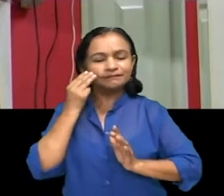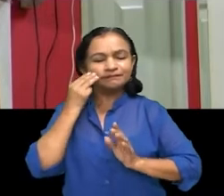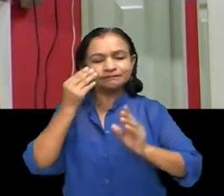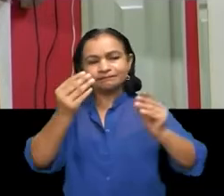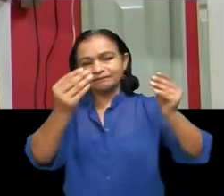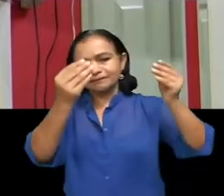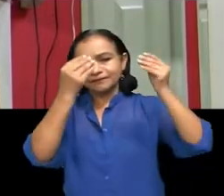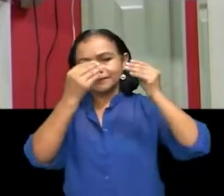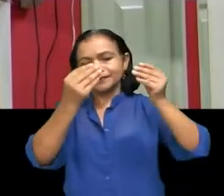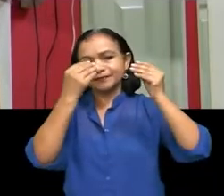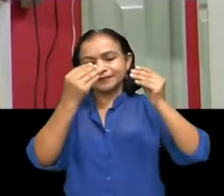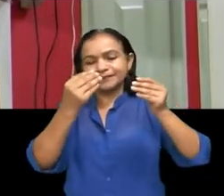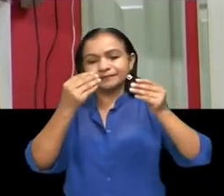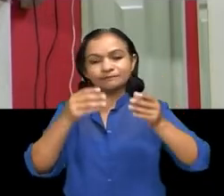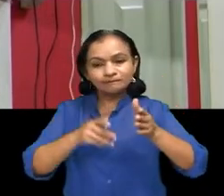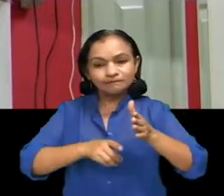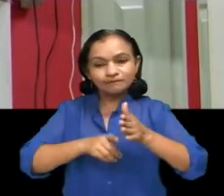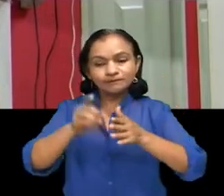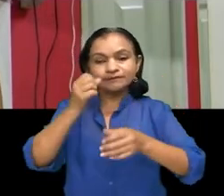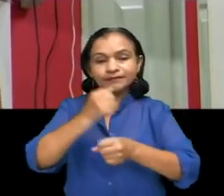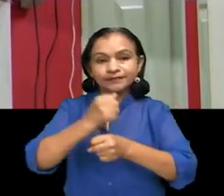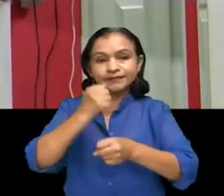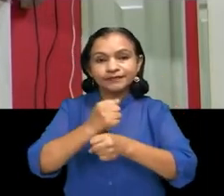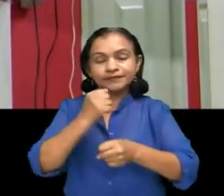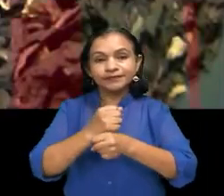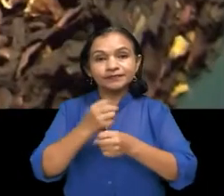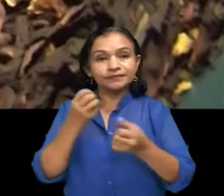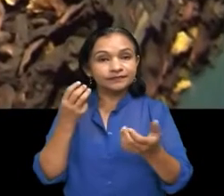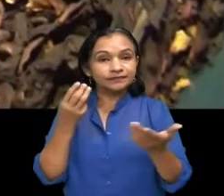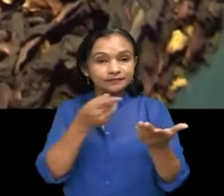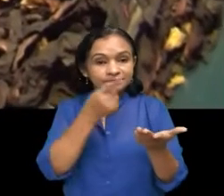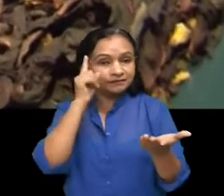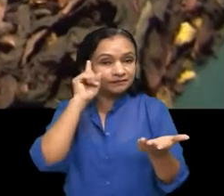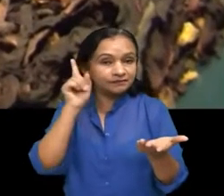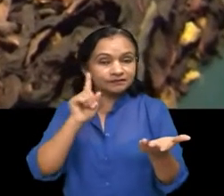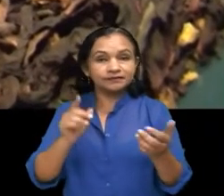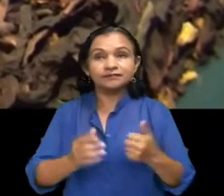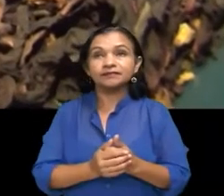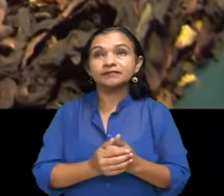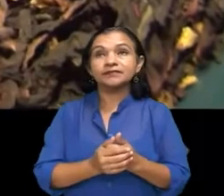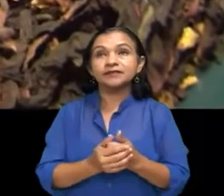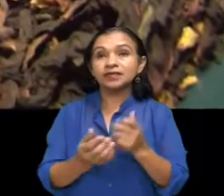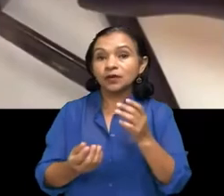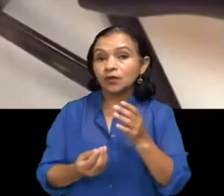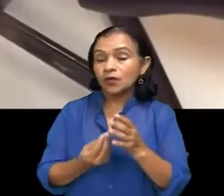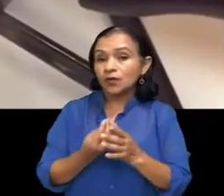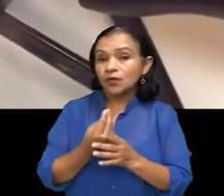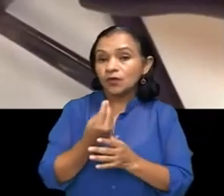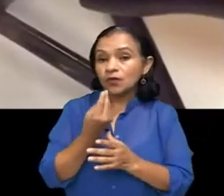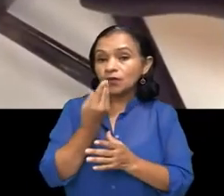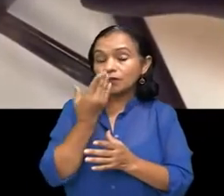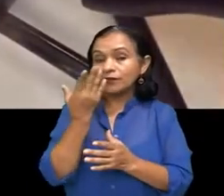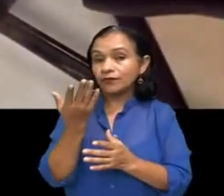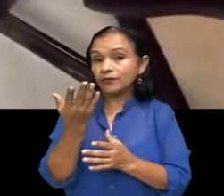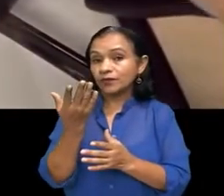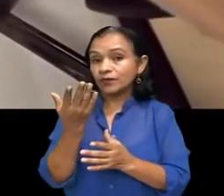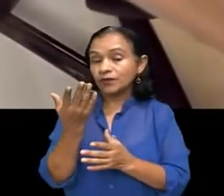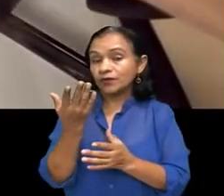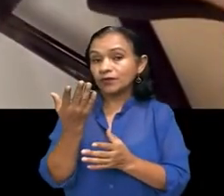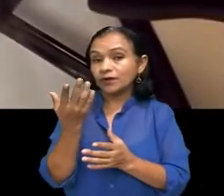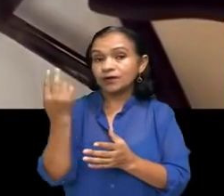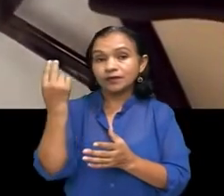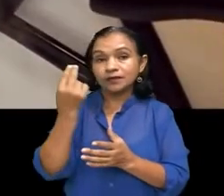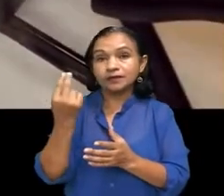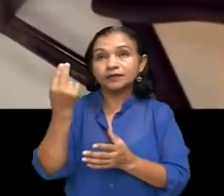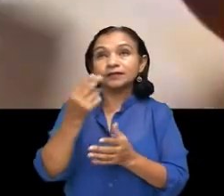a ser emprendedores, aún sin ella saberlo. La flor de Jamaica es otro producto que cada vez es más común